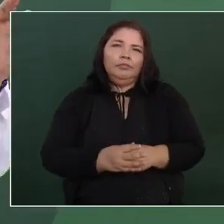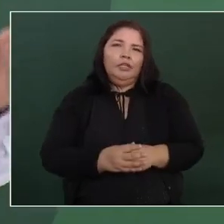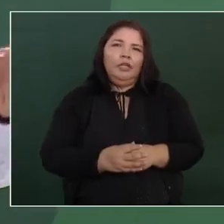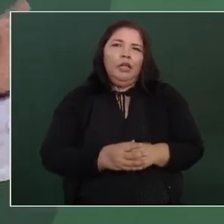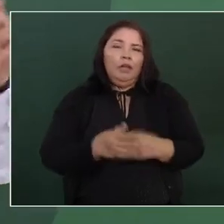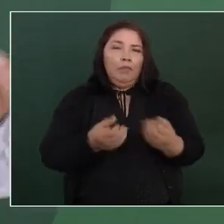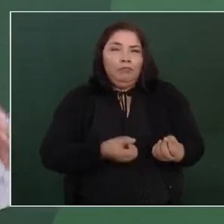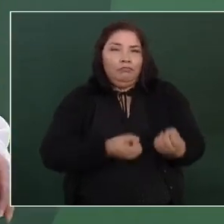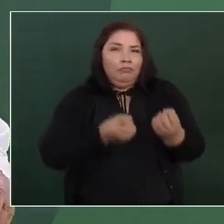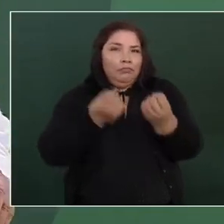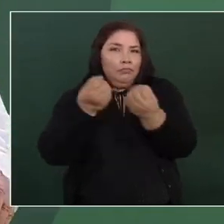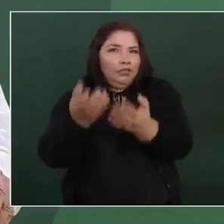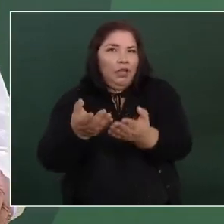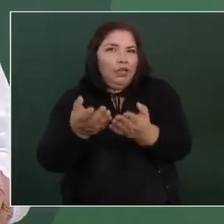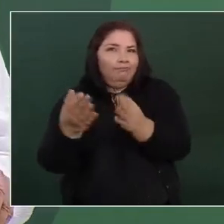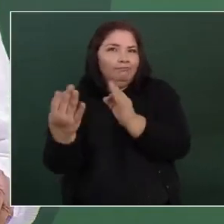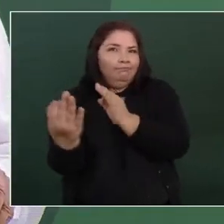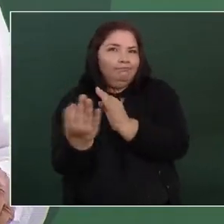acercando